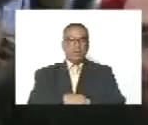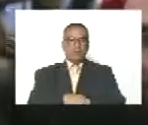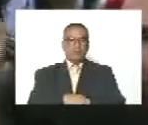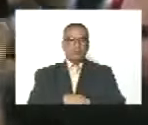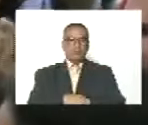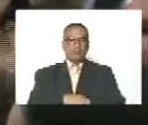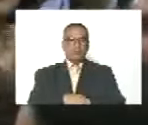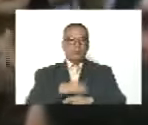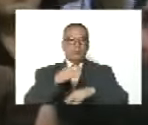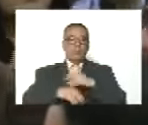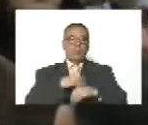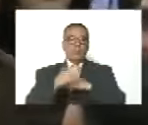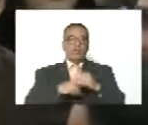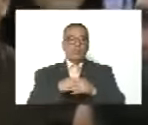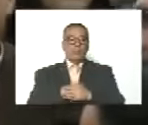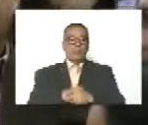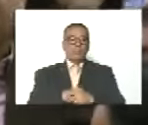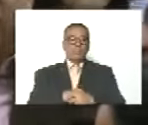sometida